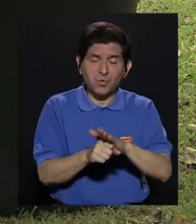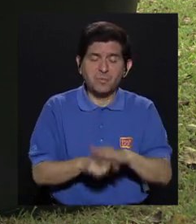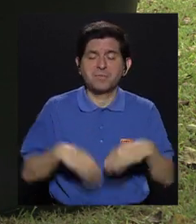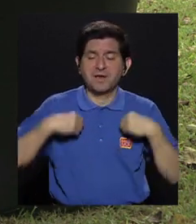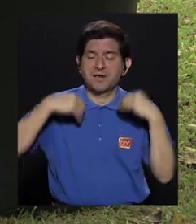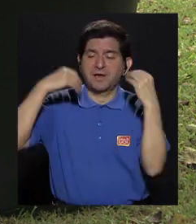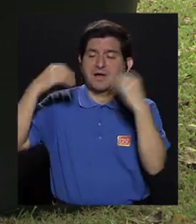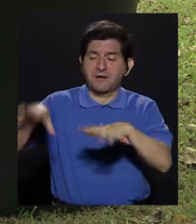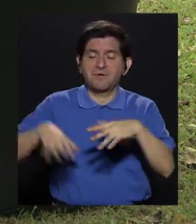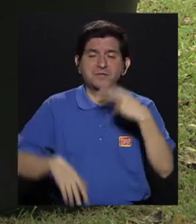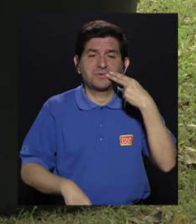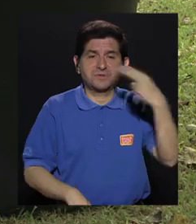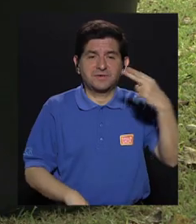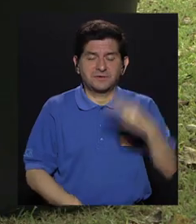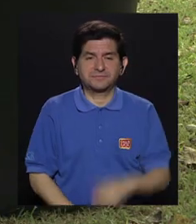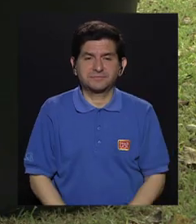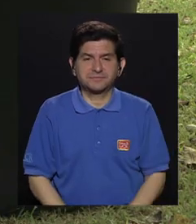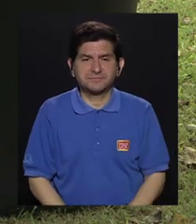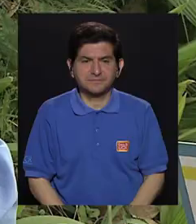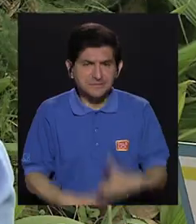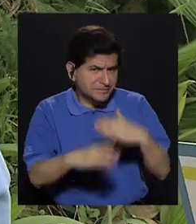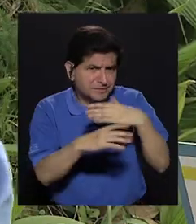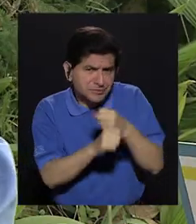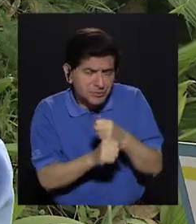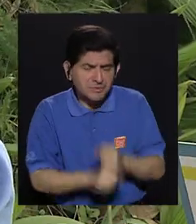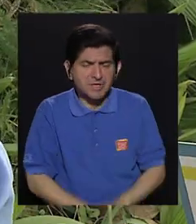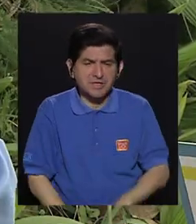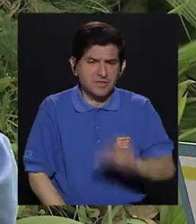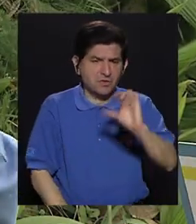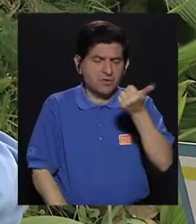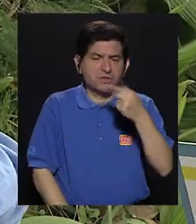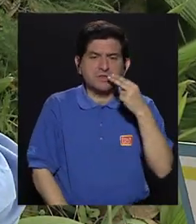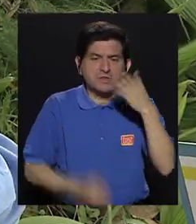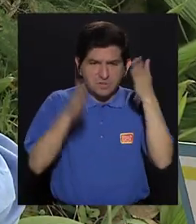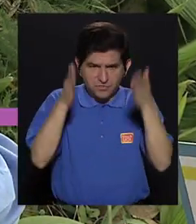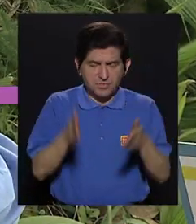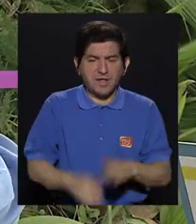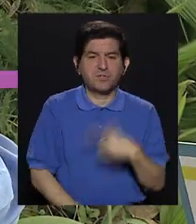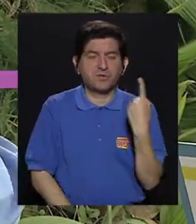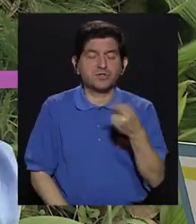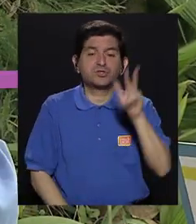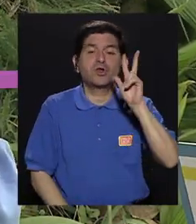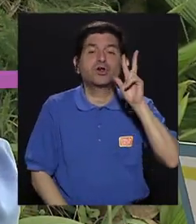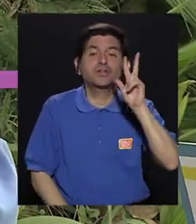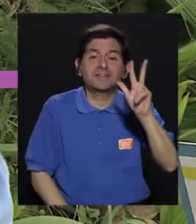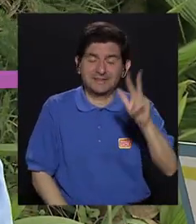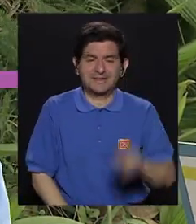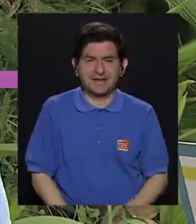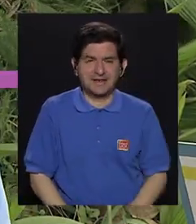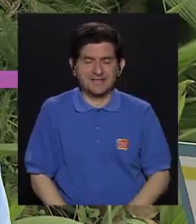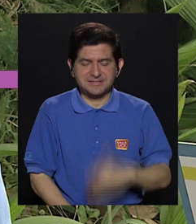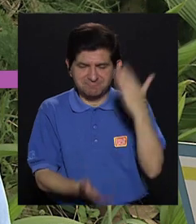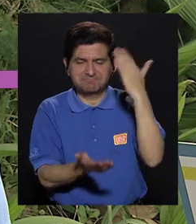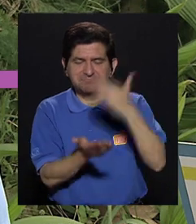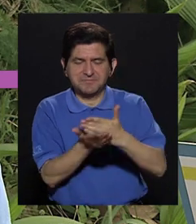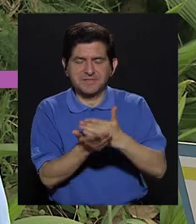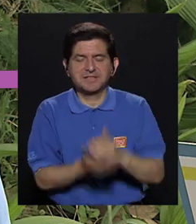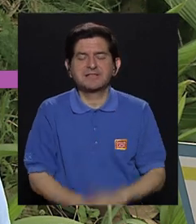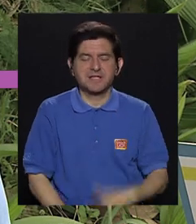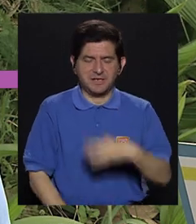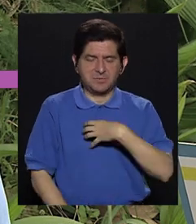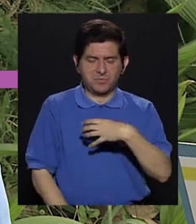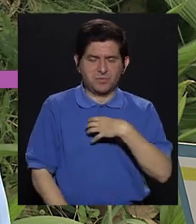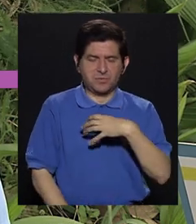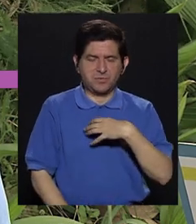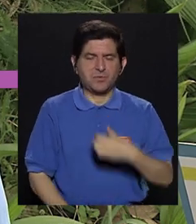efectivamente dejar el tabaquismo. Es decir, en resumen, de cada 10 fumadores, solo 3 logran dejar de